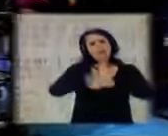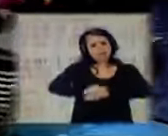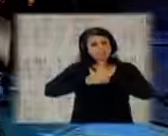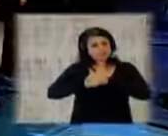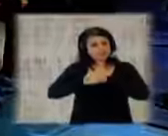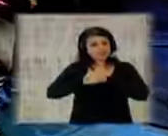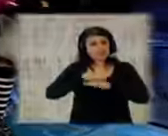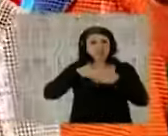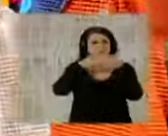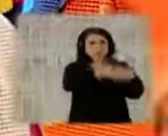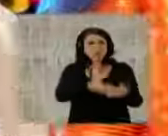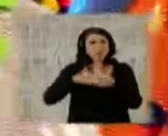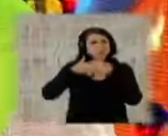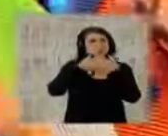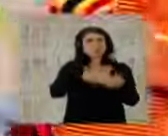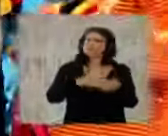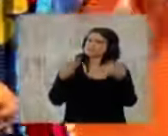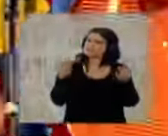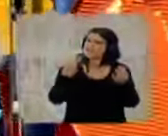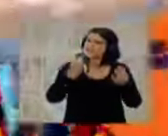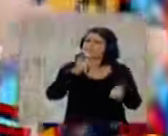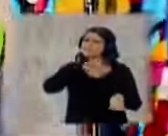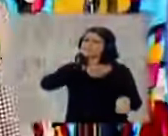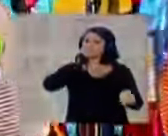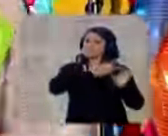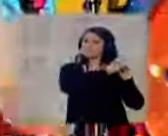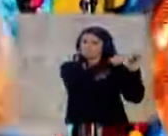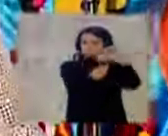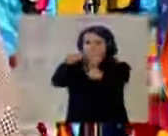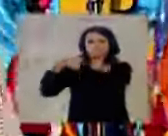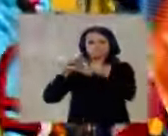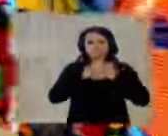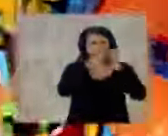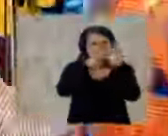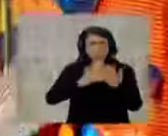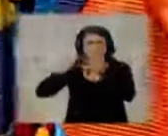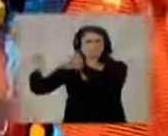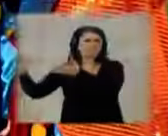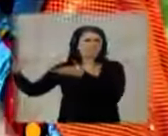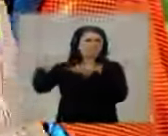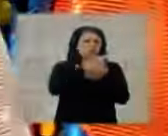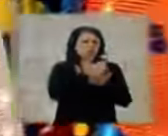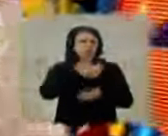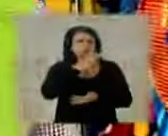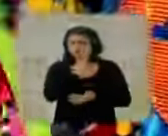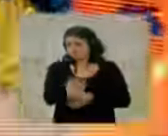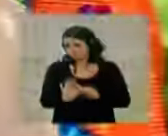amistad. Lucho por un sentimiento que resurge por el pueblo, totorotas hemos vuelto.